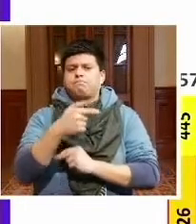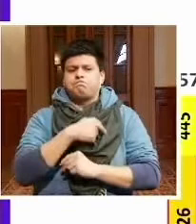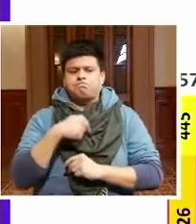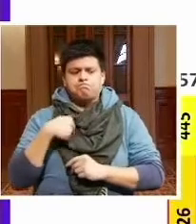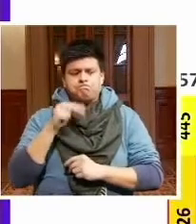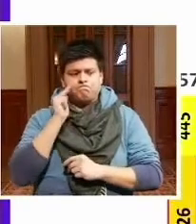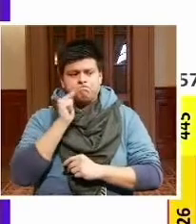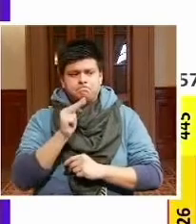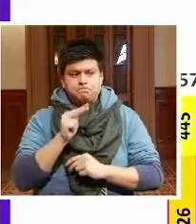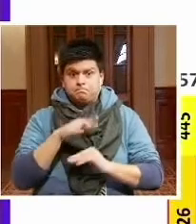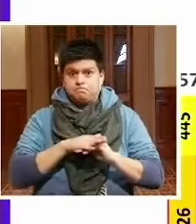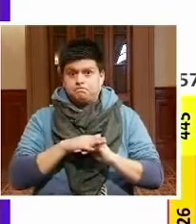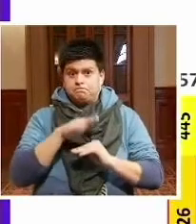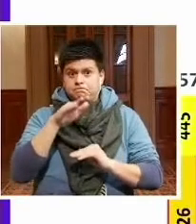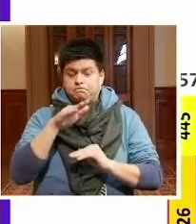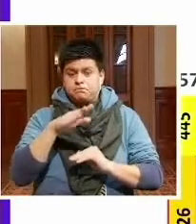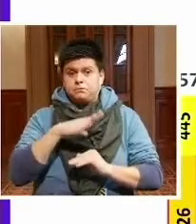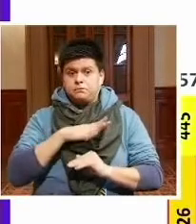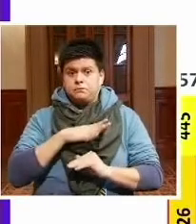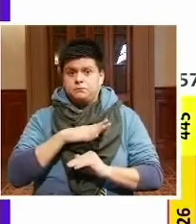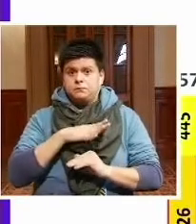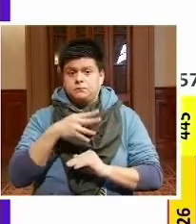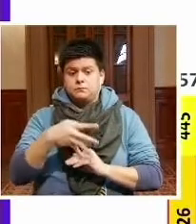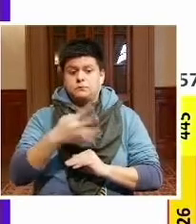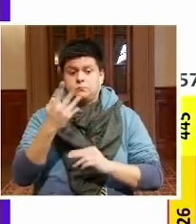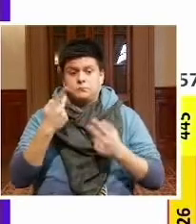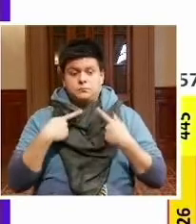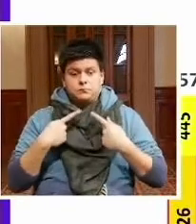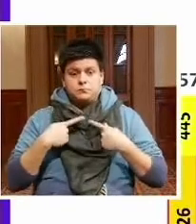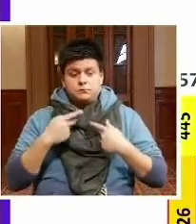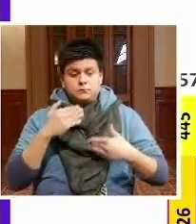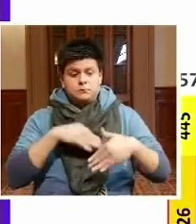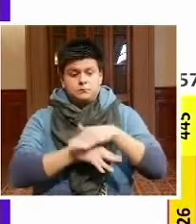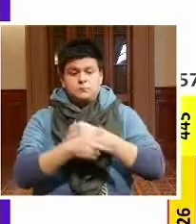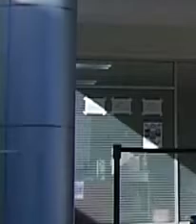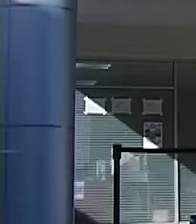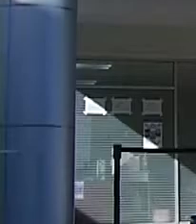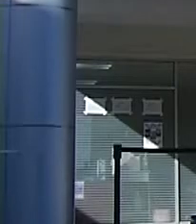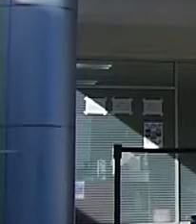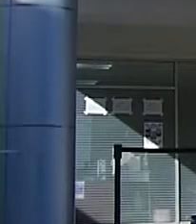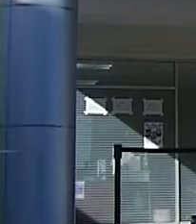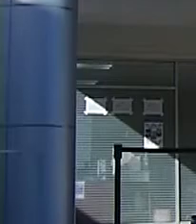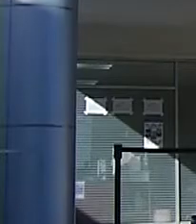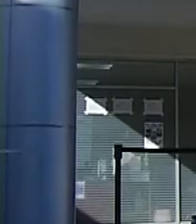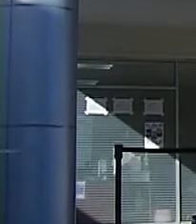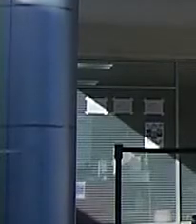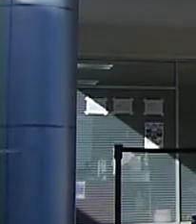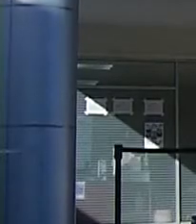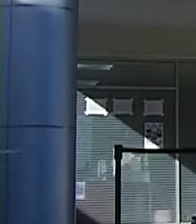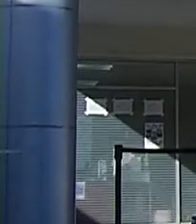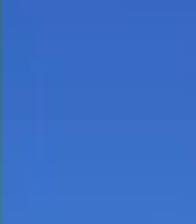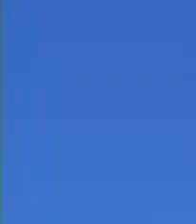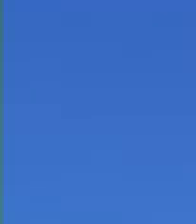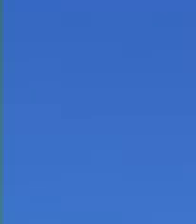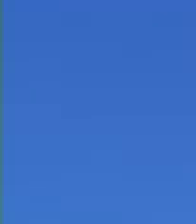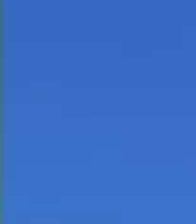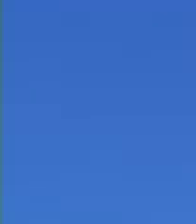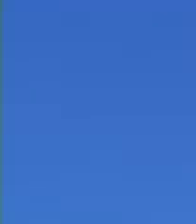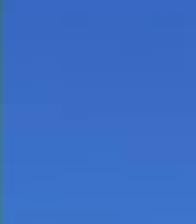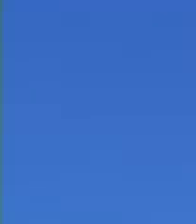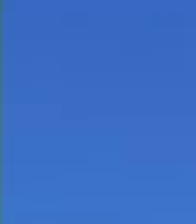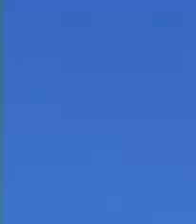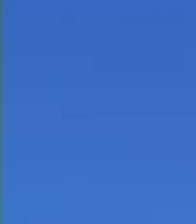prácticamente 14 pacientes más para que bajen los pacientes que requieren atención hospitalaria